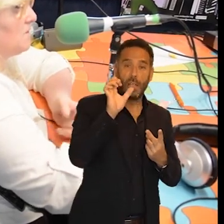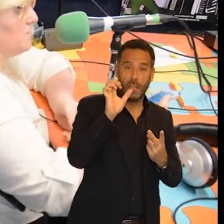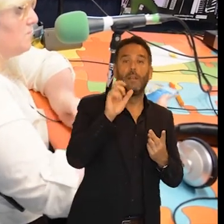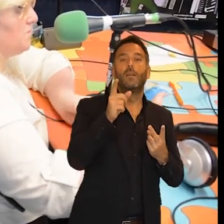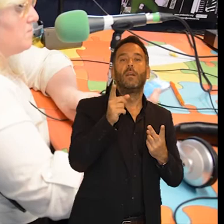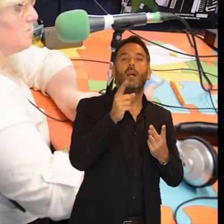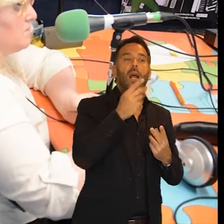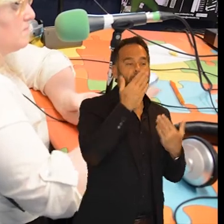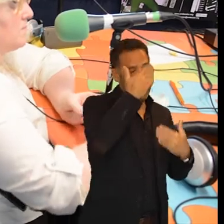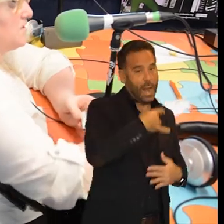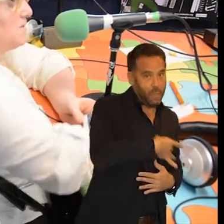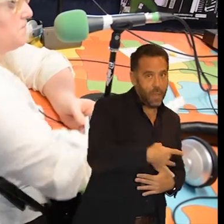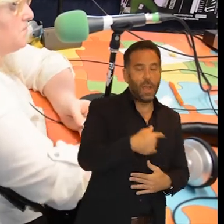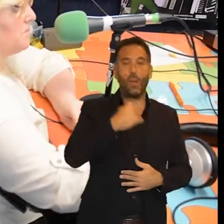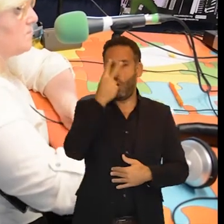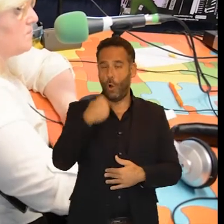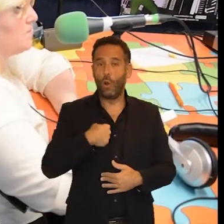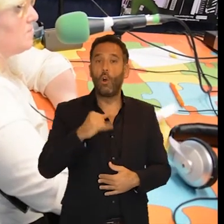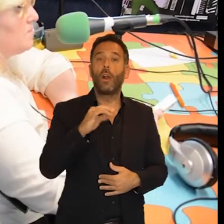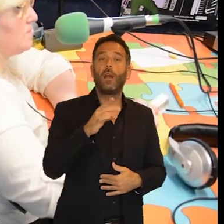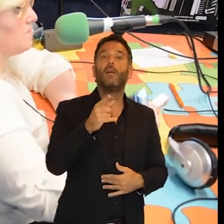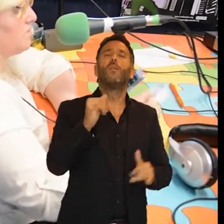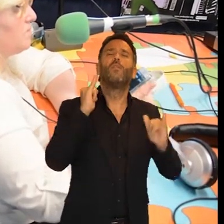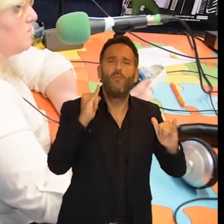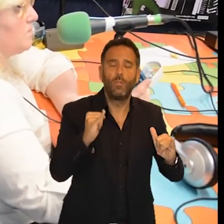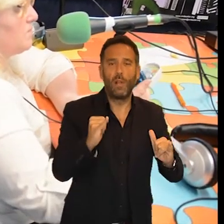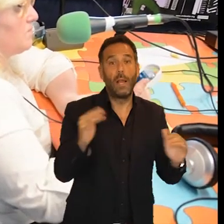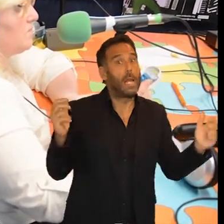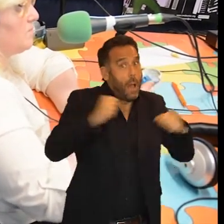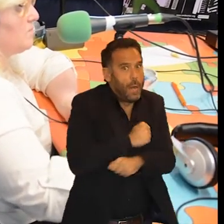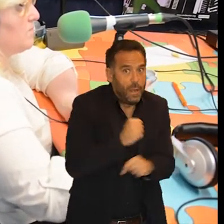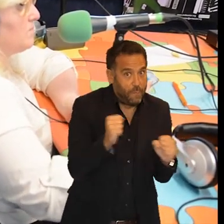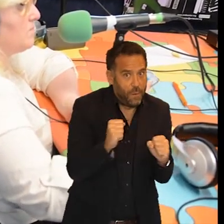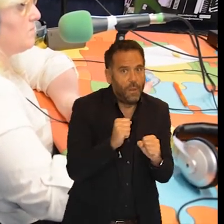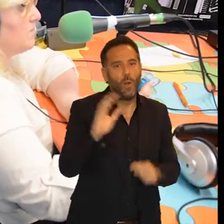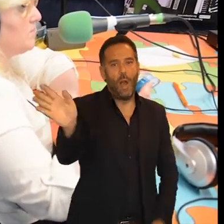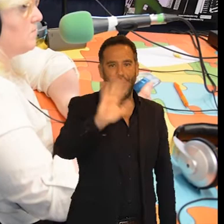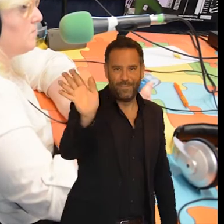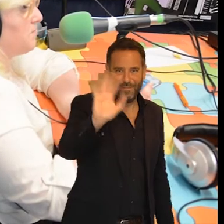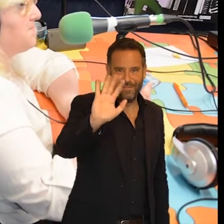gracias Cedo y este que les habló encantado, Jorge García Durán, pásenlo bien y abríguense. Adiós.